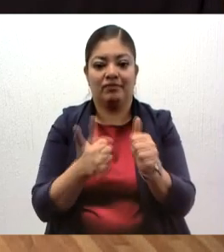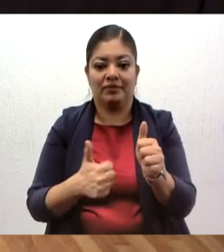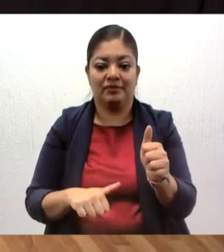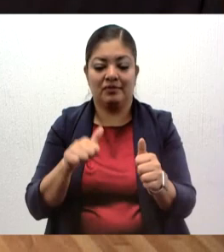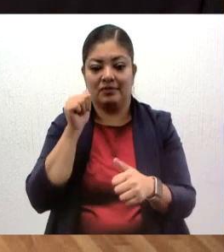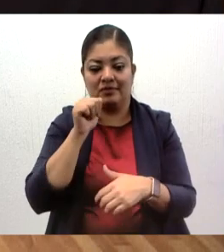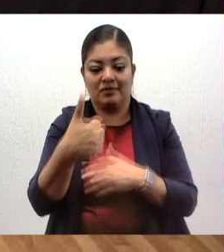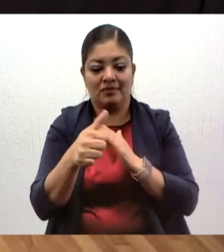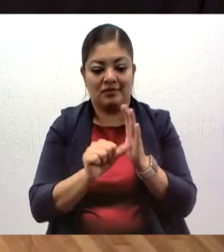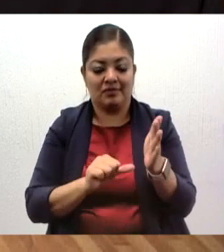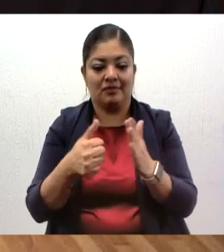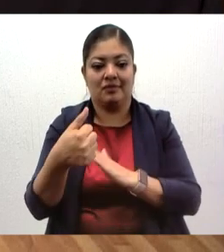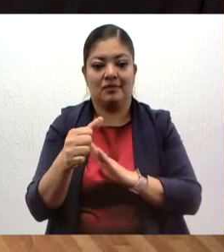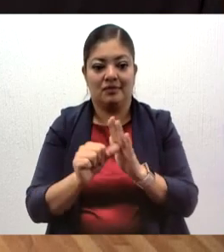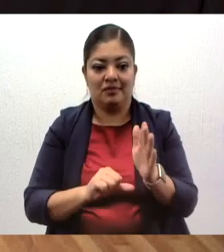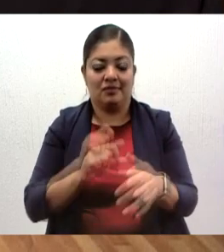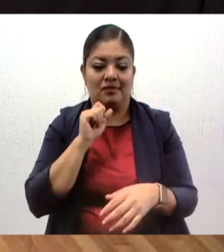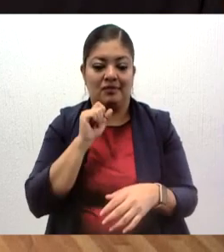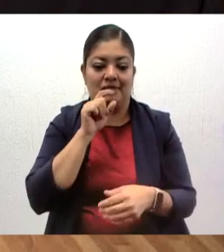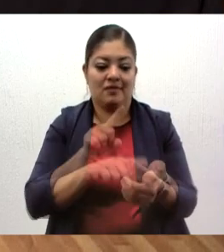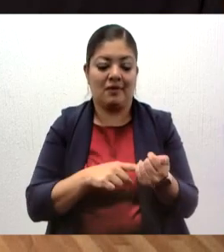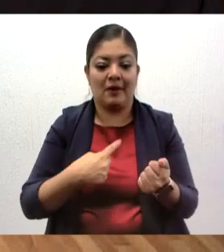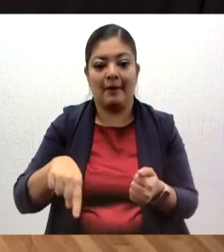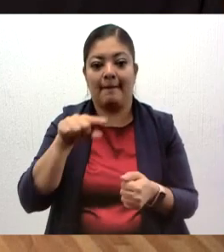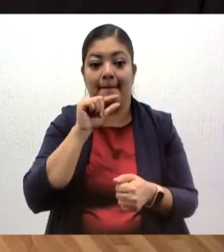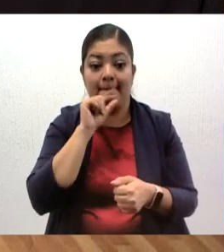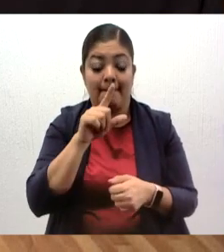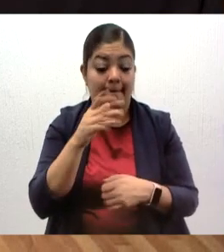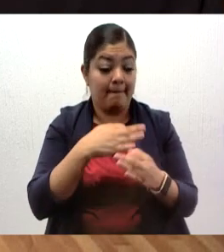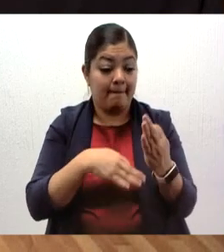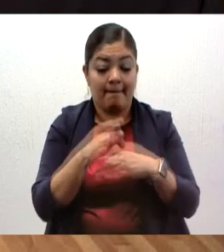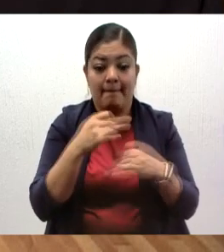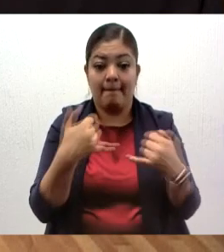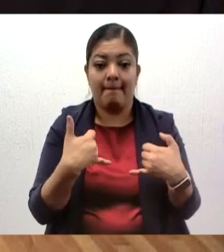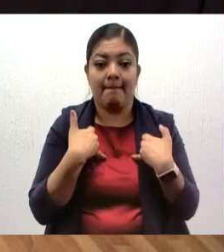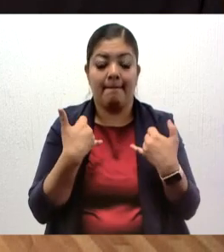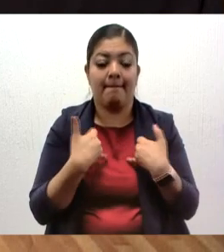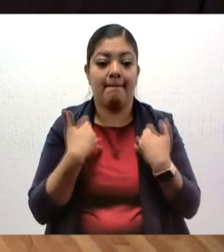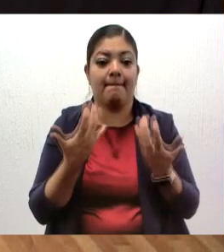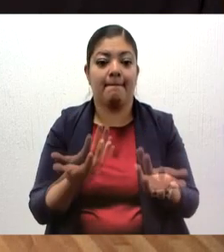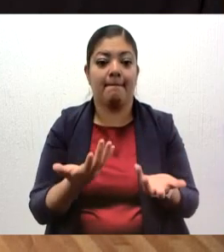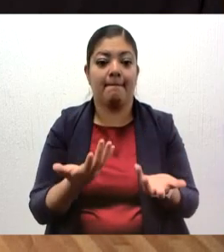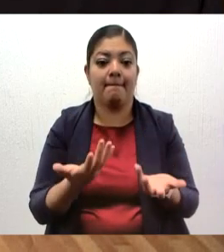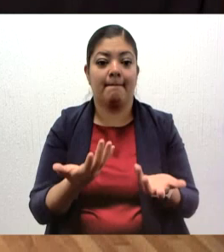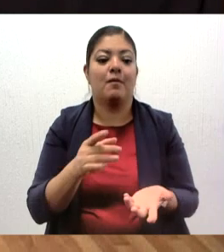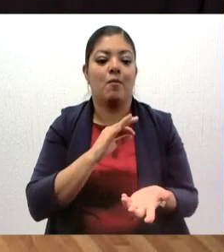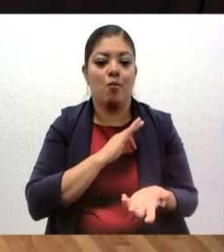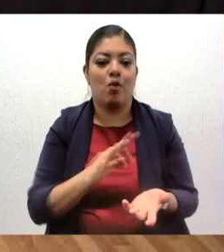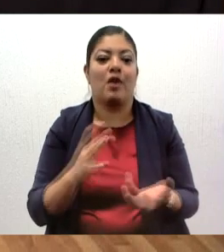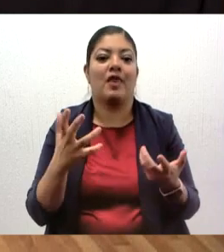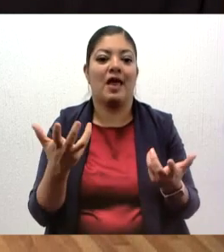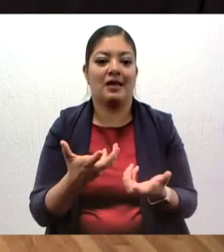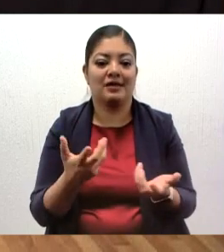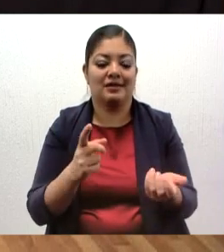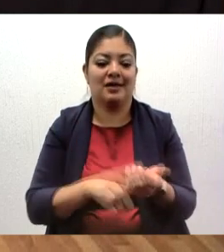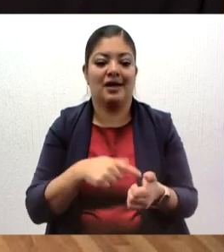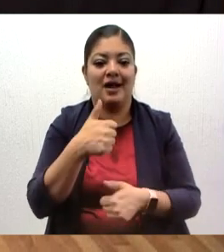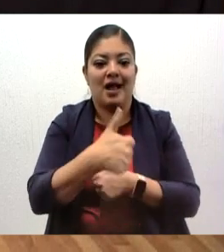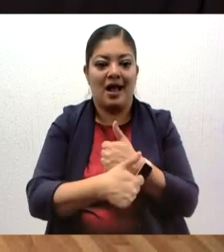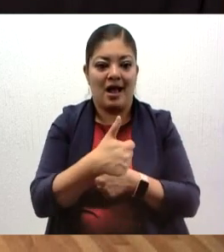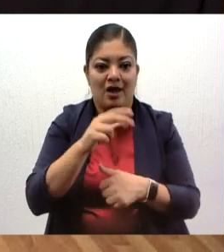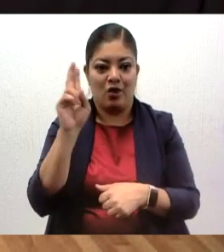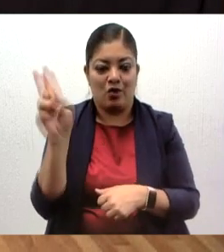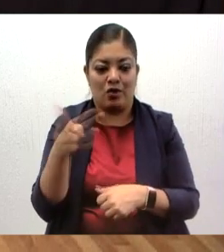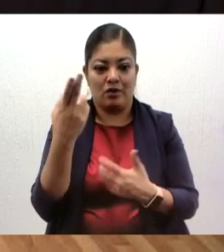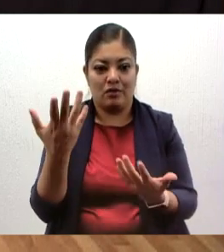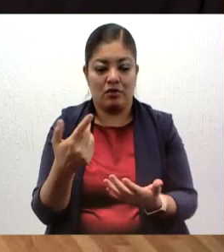presenta y que los jalicienses todos los muchachos los jóvenes tengan la posibilidad de tener una carrera Universitaria yo me formé